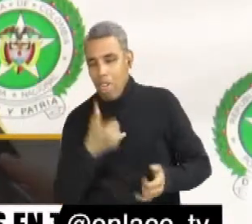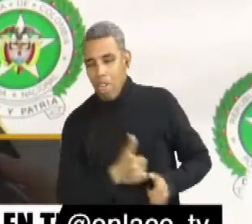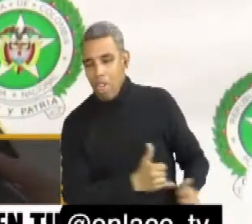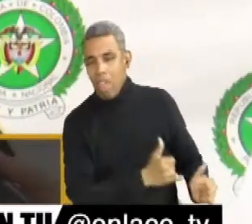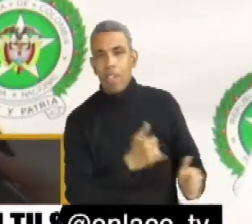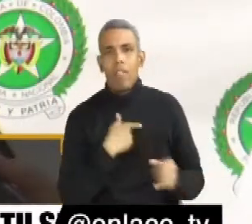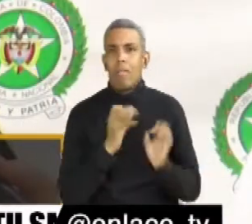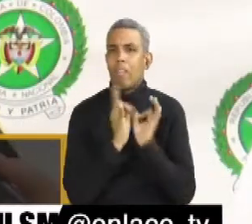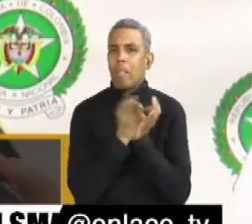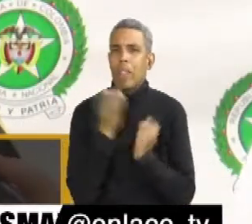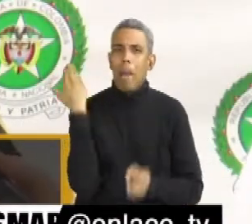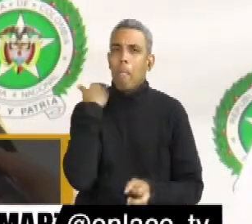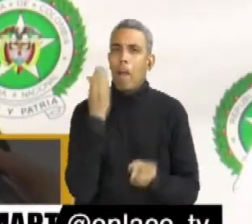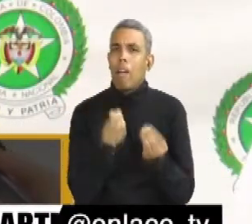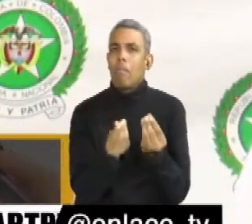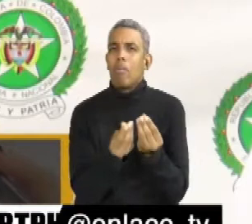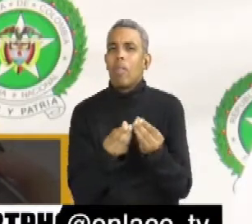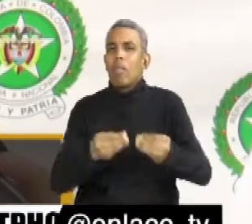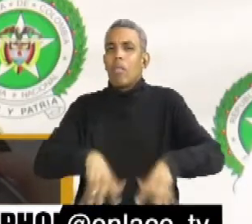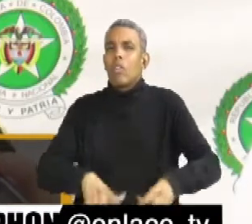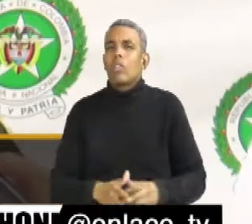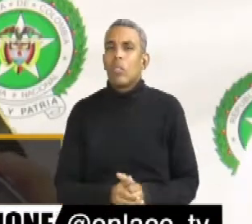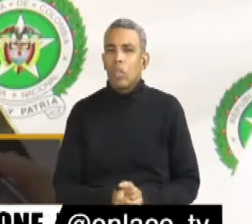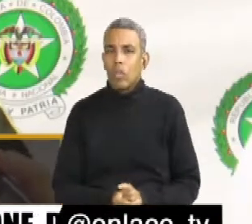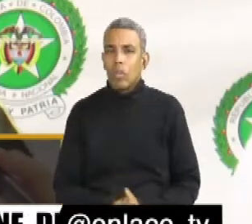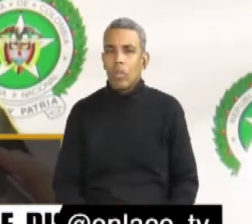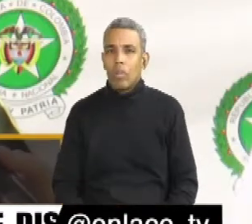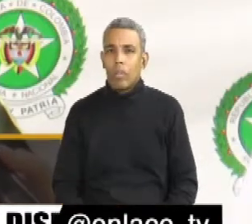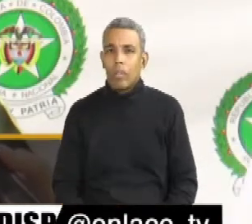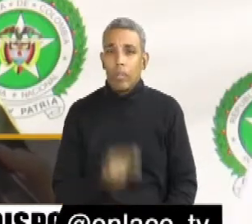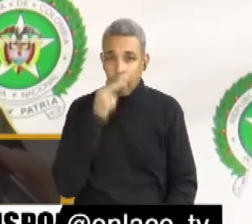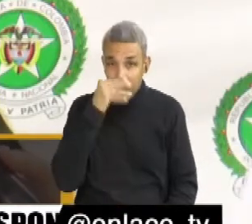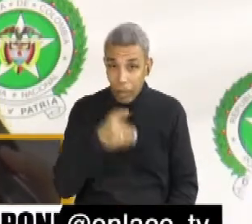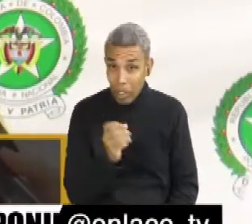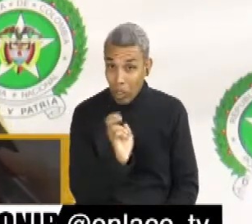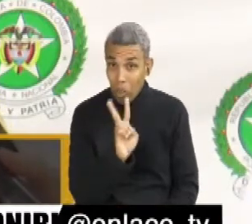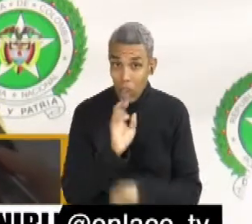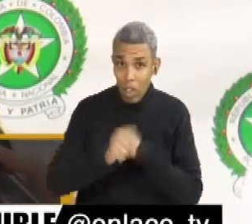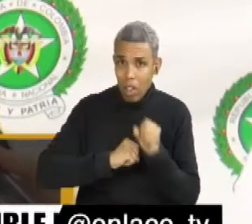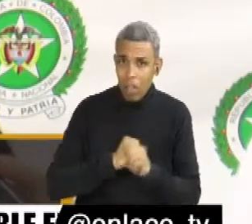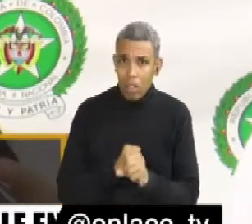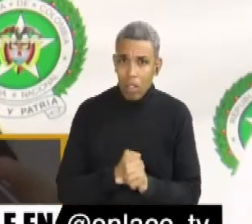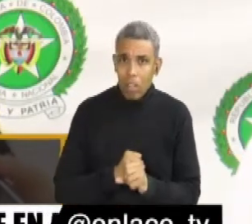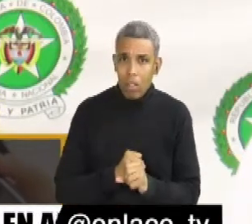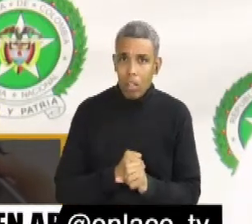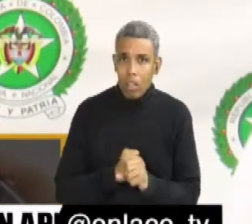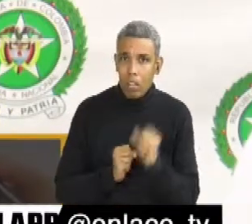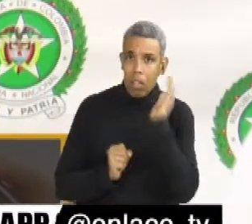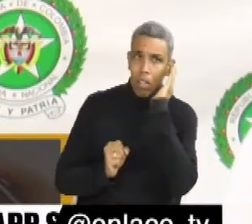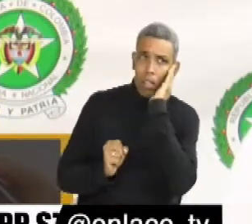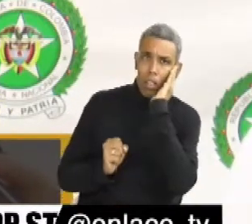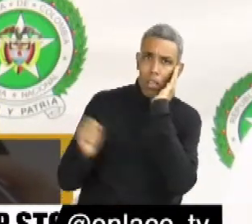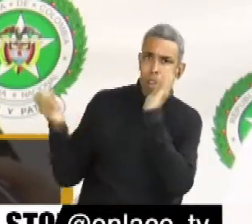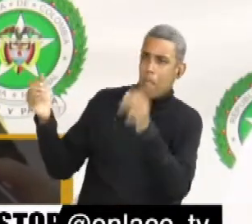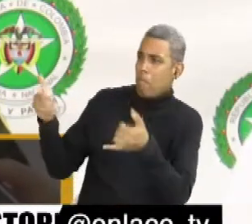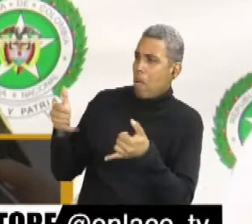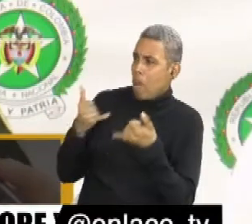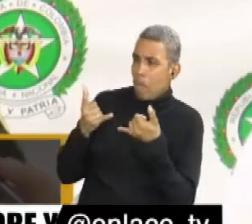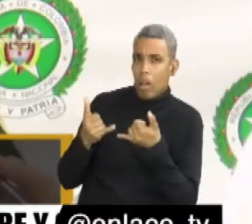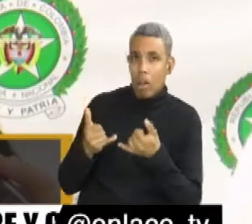llaman a una vivienda a un menor de 12 años que se encontraba allí y le manifestaban que su familiar se